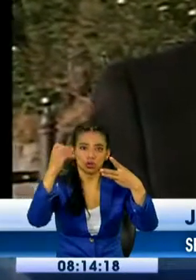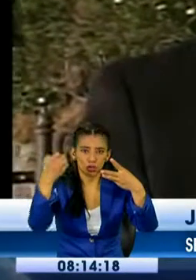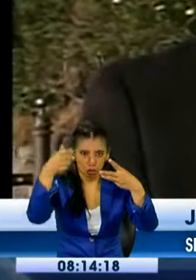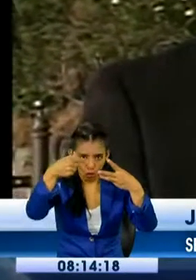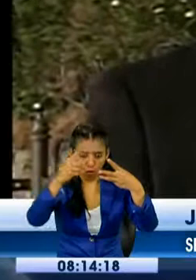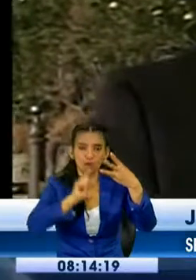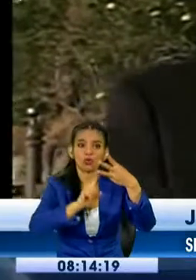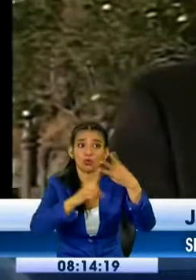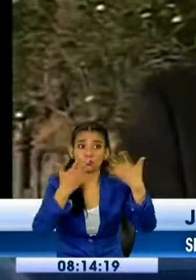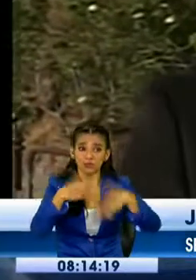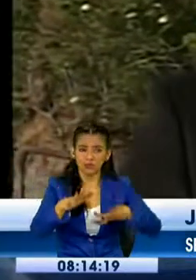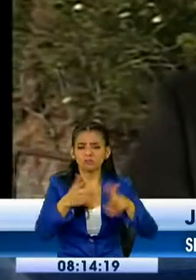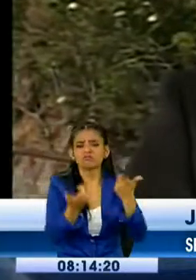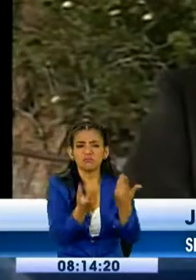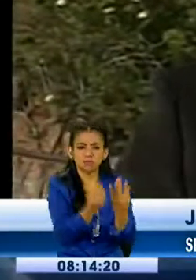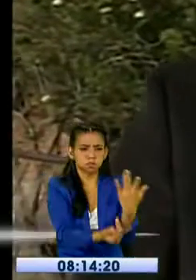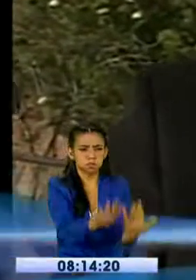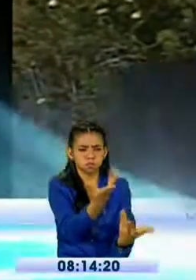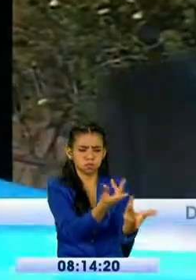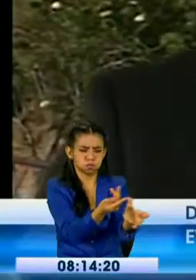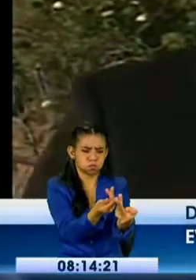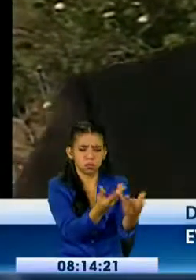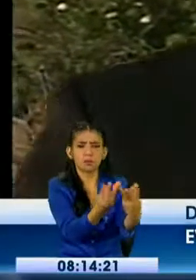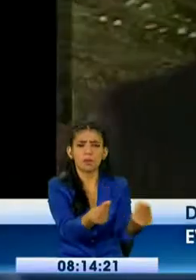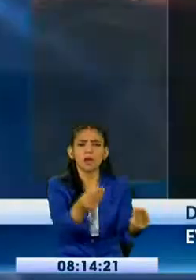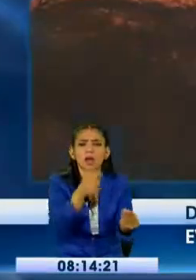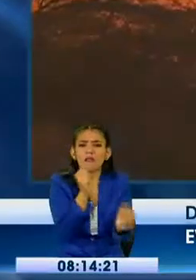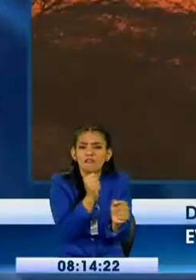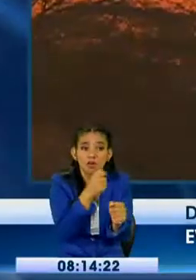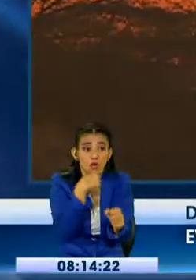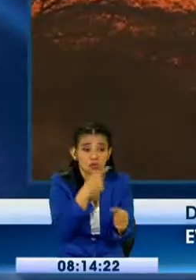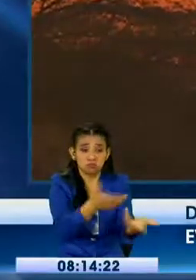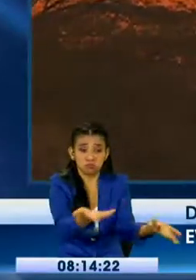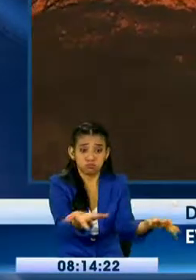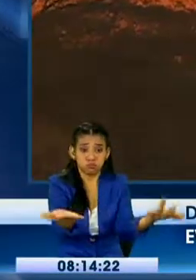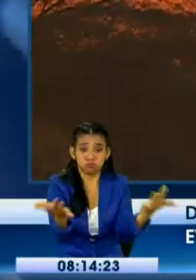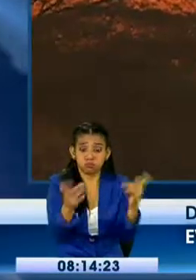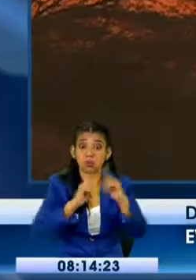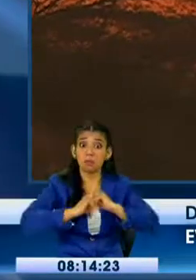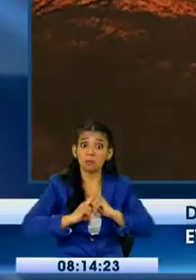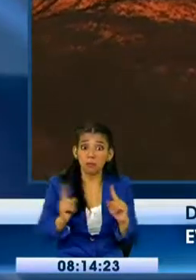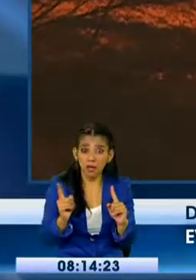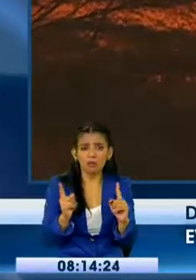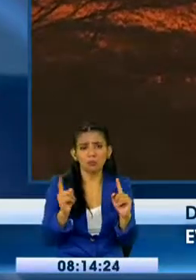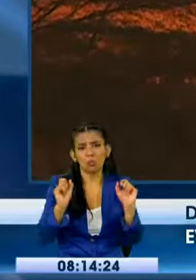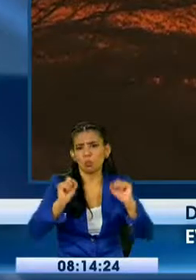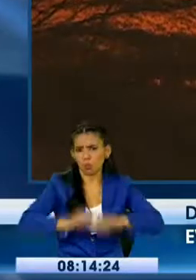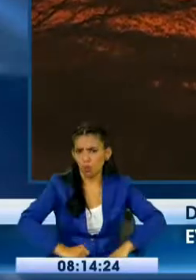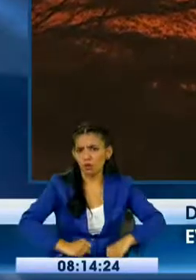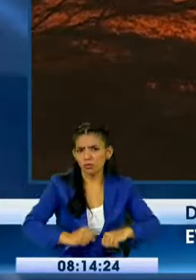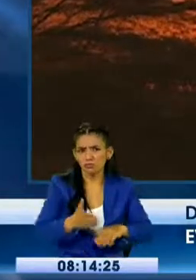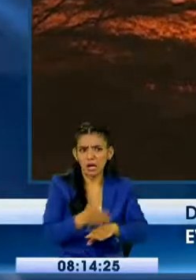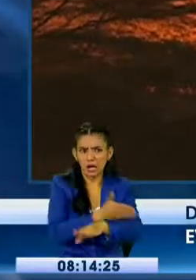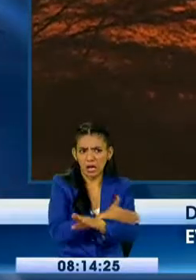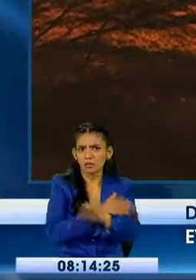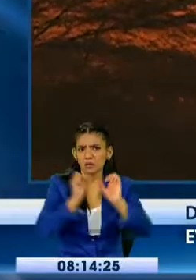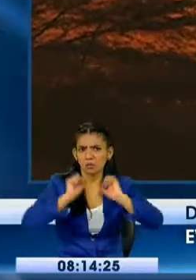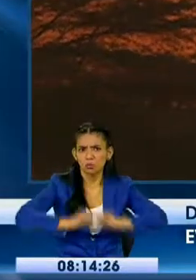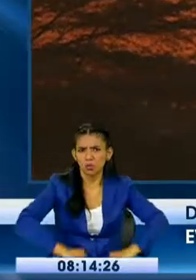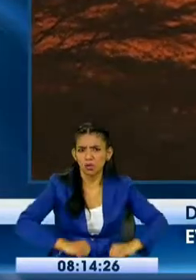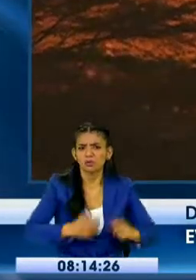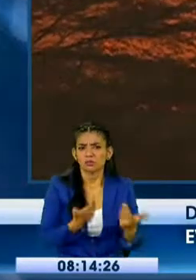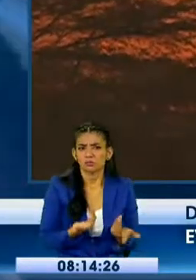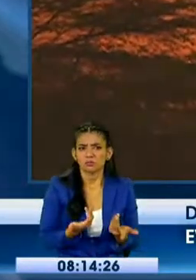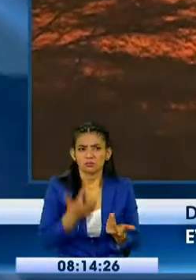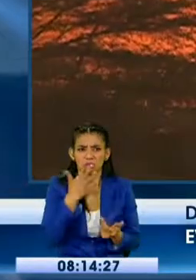solamente etapas de enfriamiento, pero como le vuelvo a insistir, estos incendios pudiesen haberse sido evitados si la gente genera conciencia